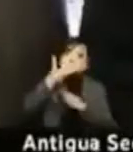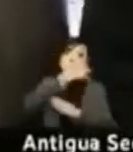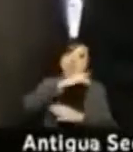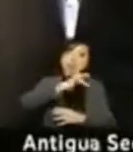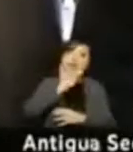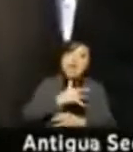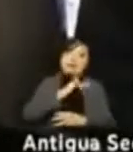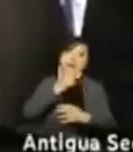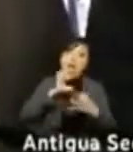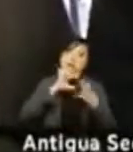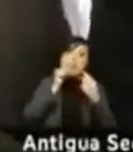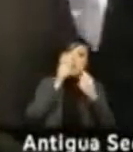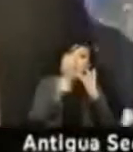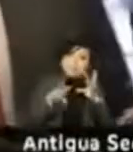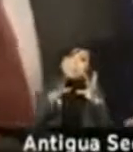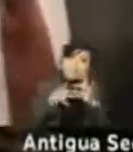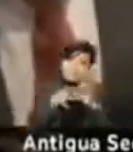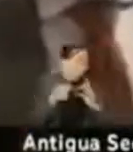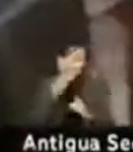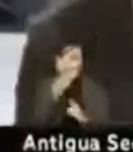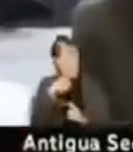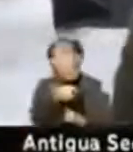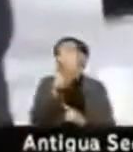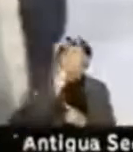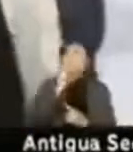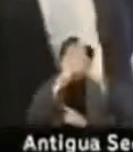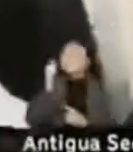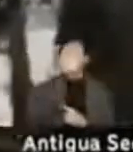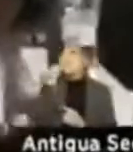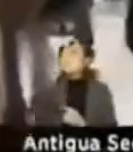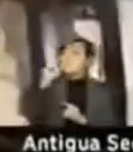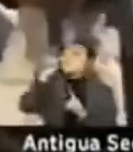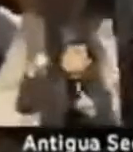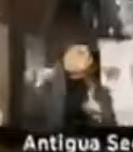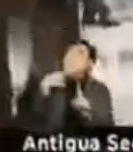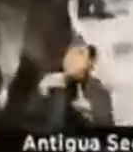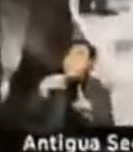sí, Ricardo Monreal dio una entrevista en El País,